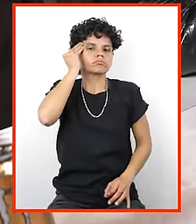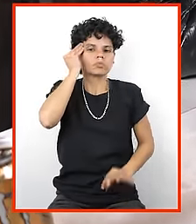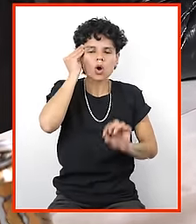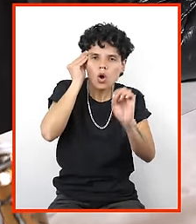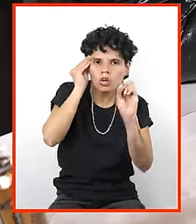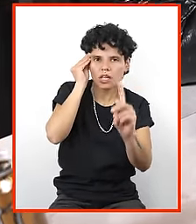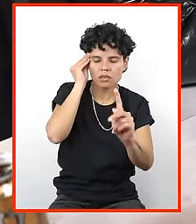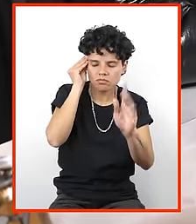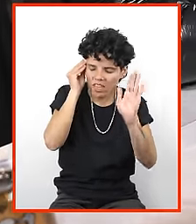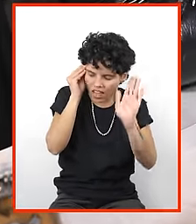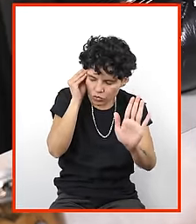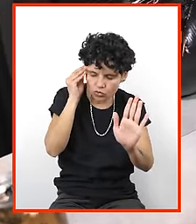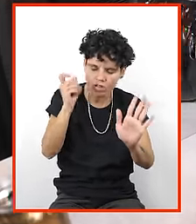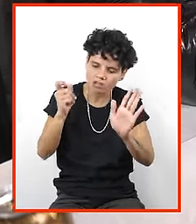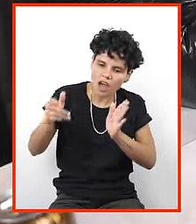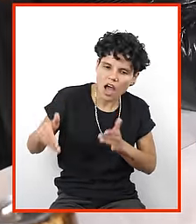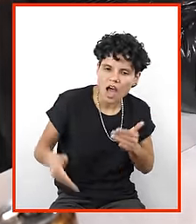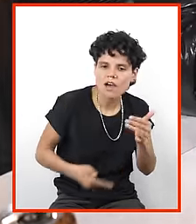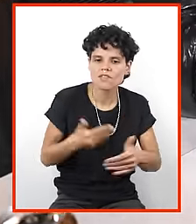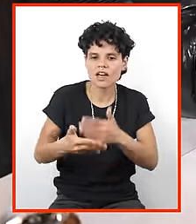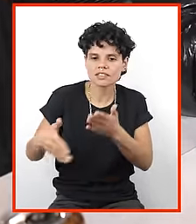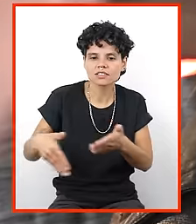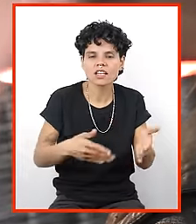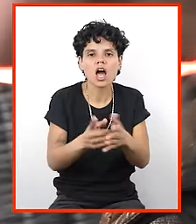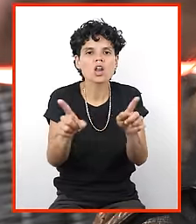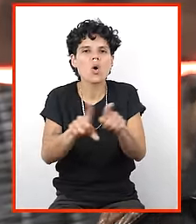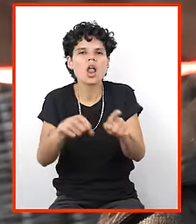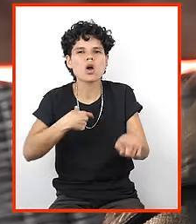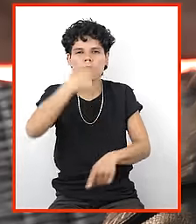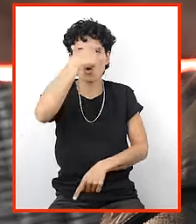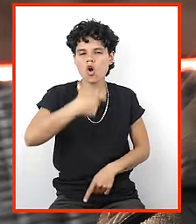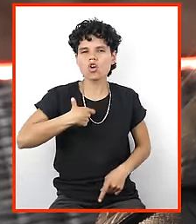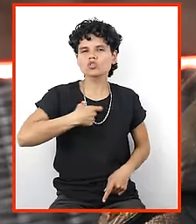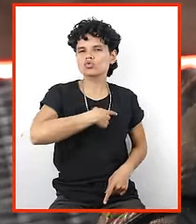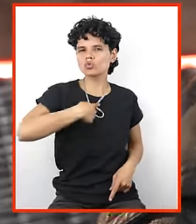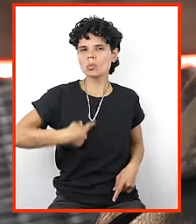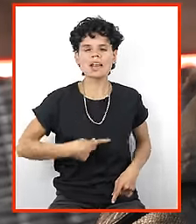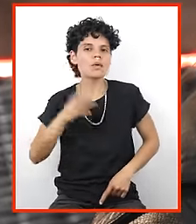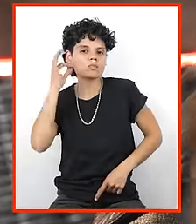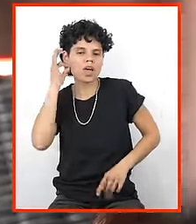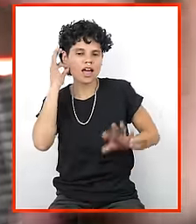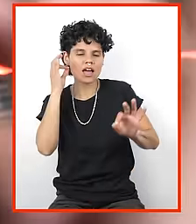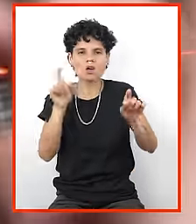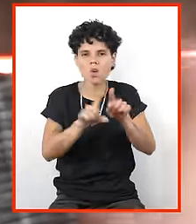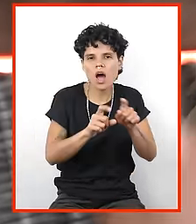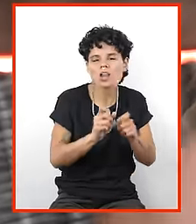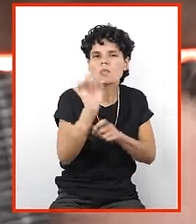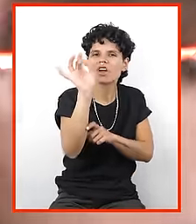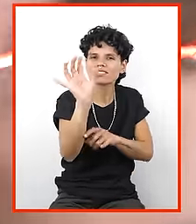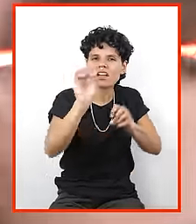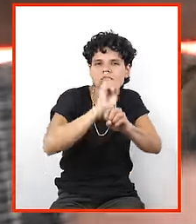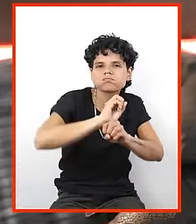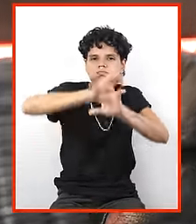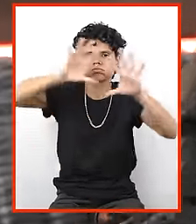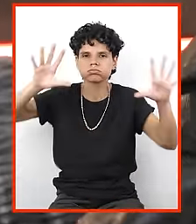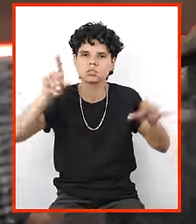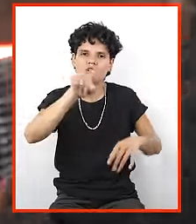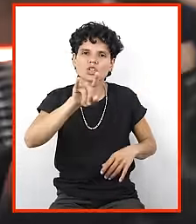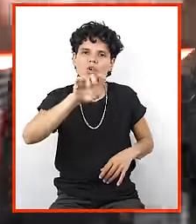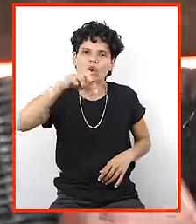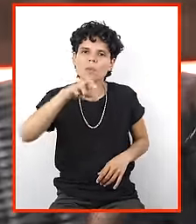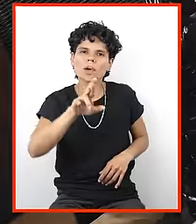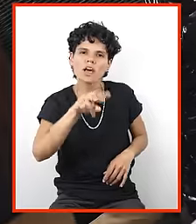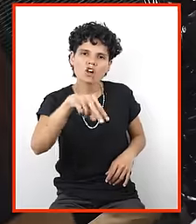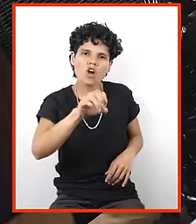ok, este es el rollo. Tenemos que desarrollar una heroína, por así decirlo, que es supernova. Le dimos todo el concepto como de